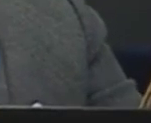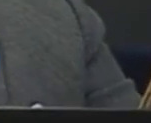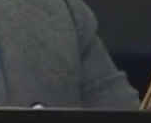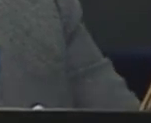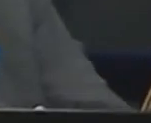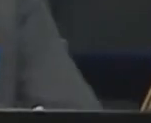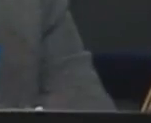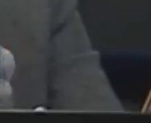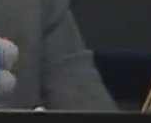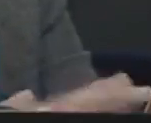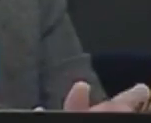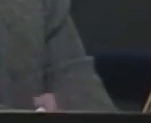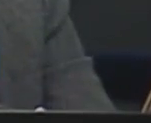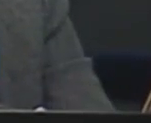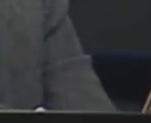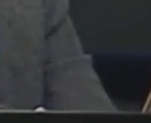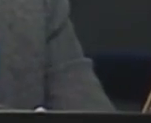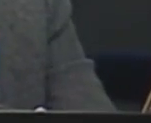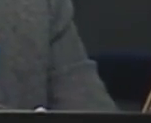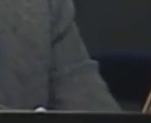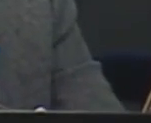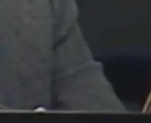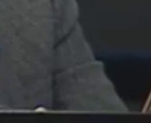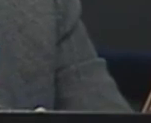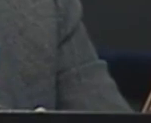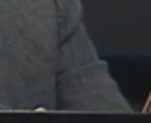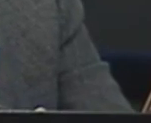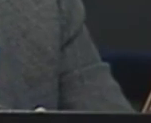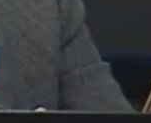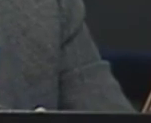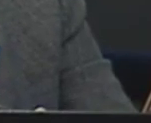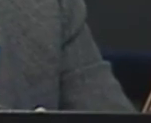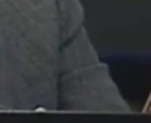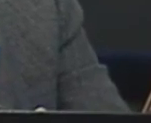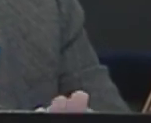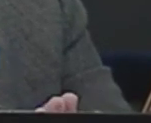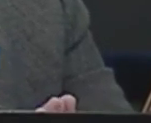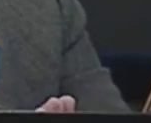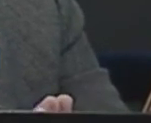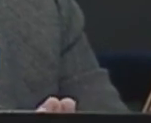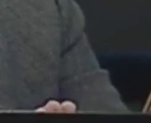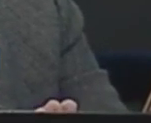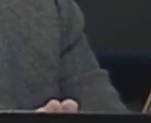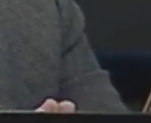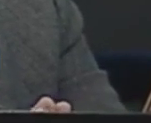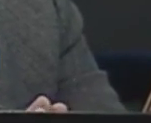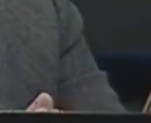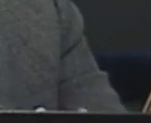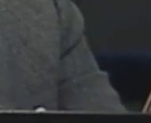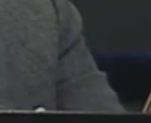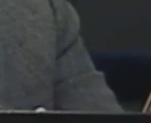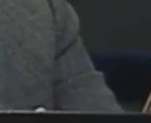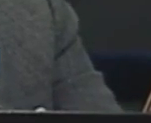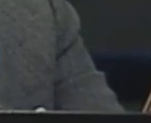unos momentos estábamos discutiendo sobre la jurisprudencia que ya existe por parte de la Sala